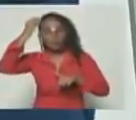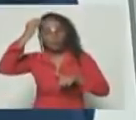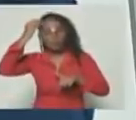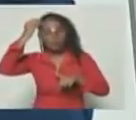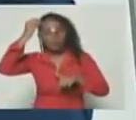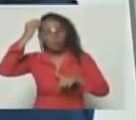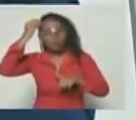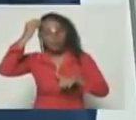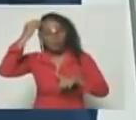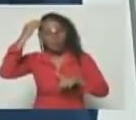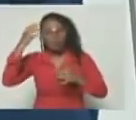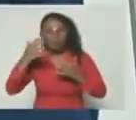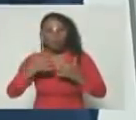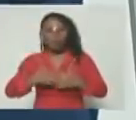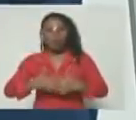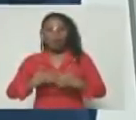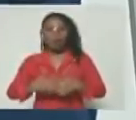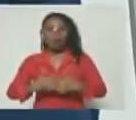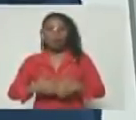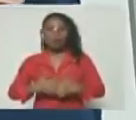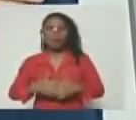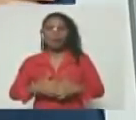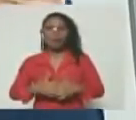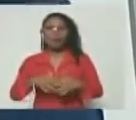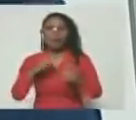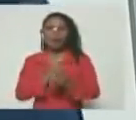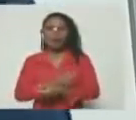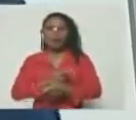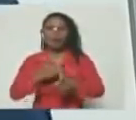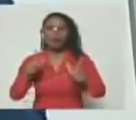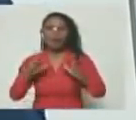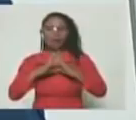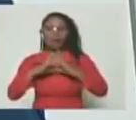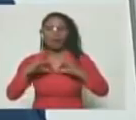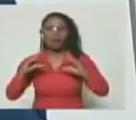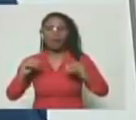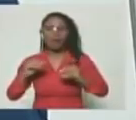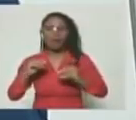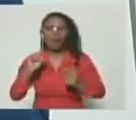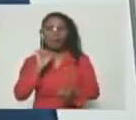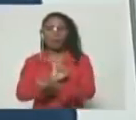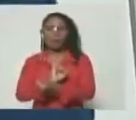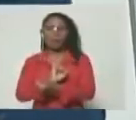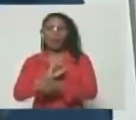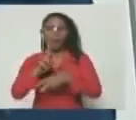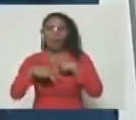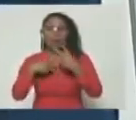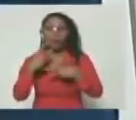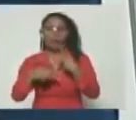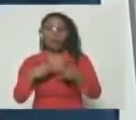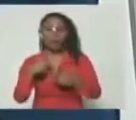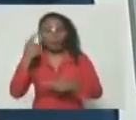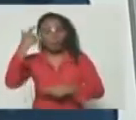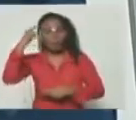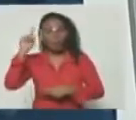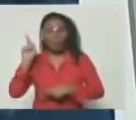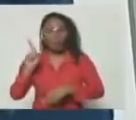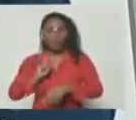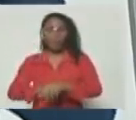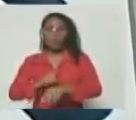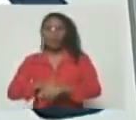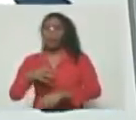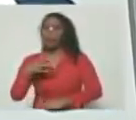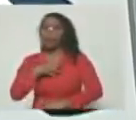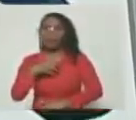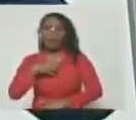pensarlo, a llevarlo a un análisis, le pedí la liberación de todos los presos políticos. Recuerda que en aquel momento dije, no puede haber